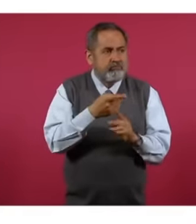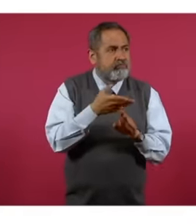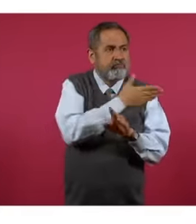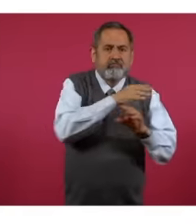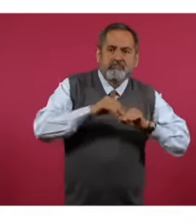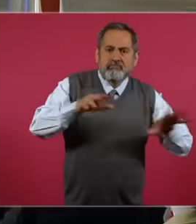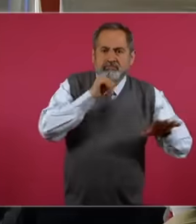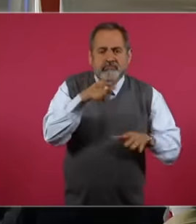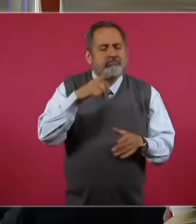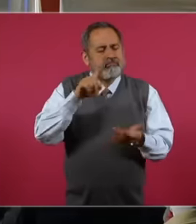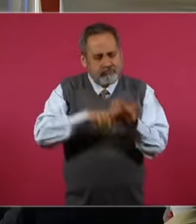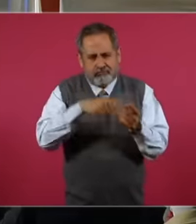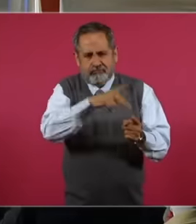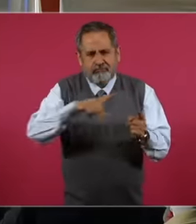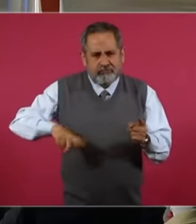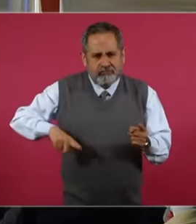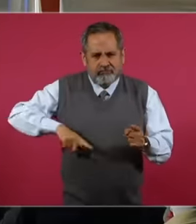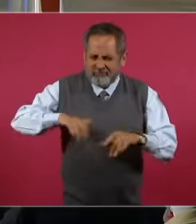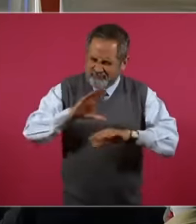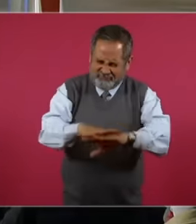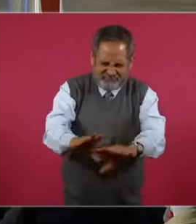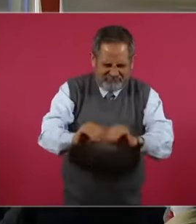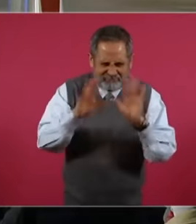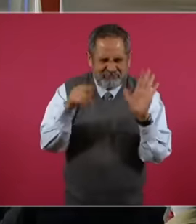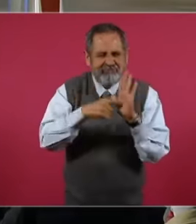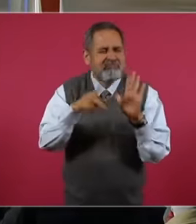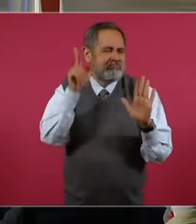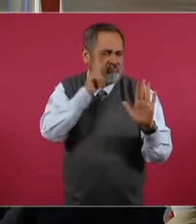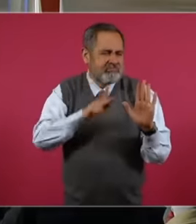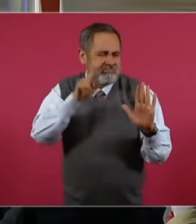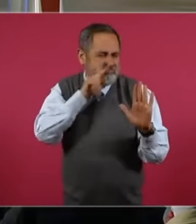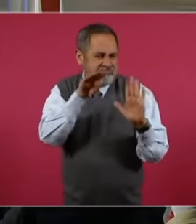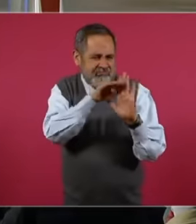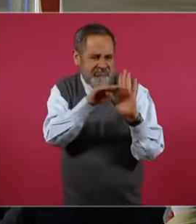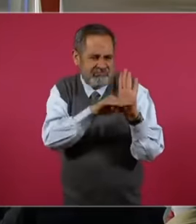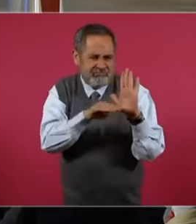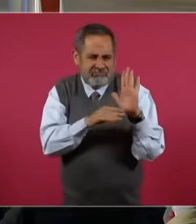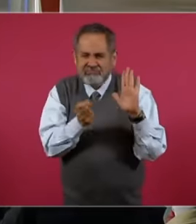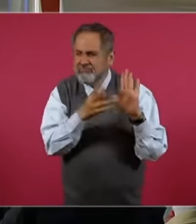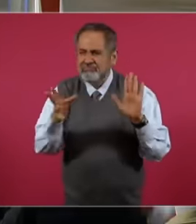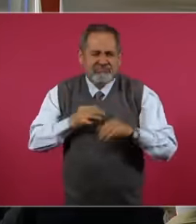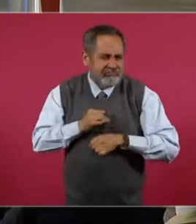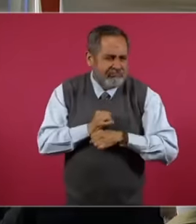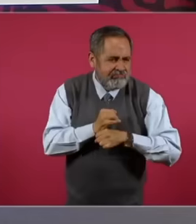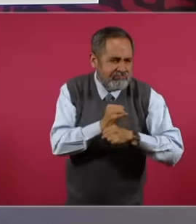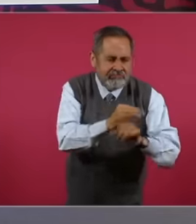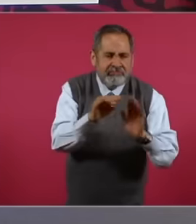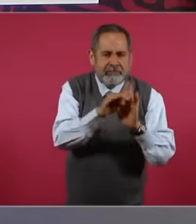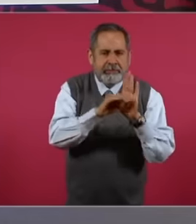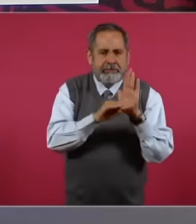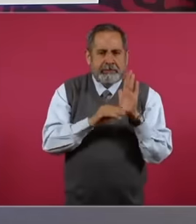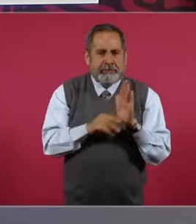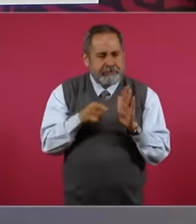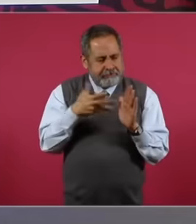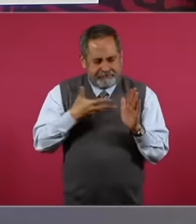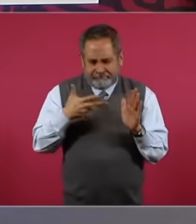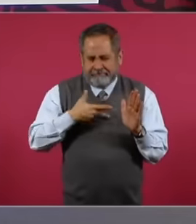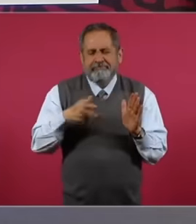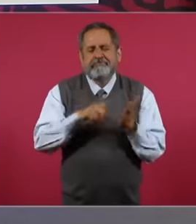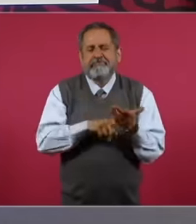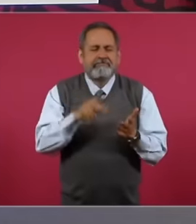estadounidense que revelan con más detalle las evidencias que acumularon los investigadores y los límites de esas